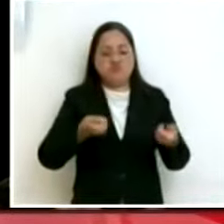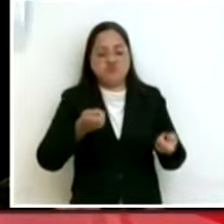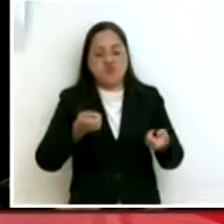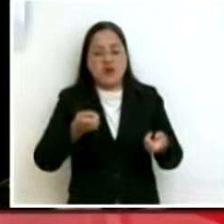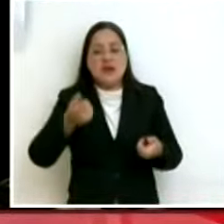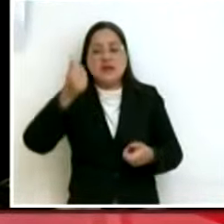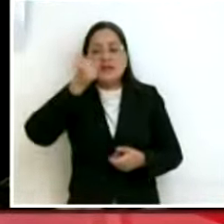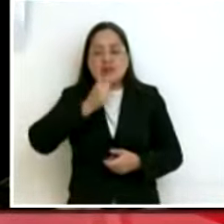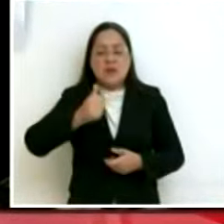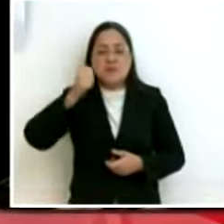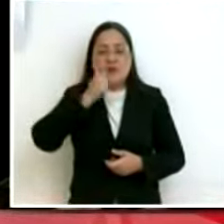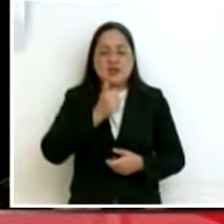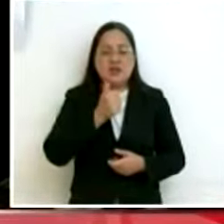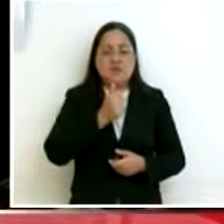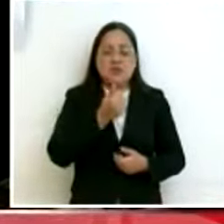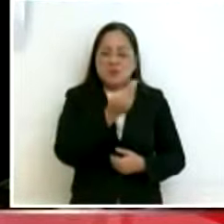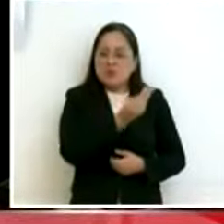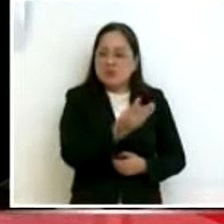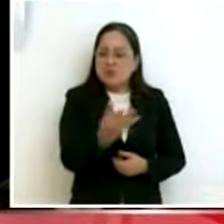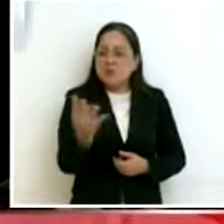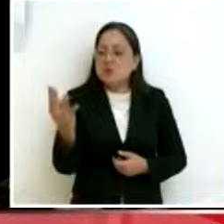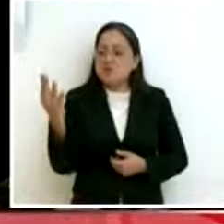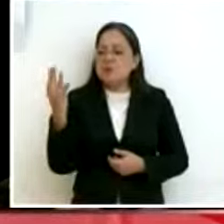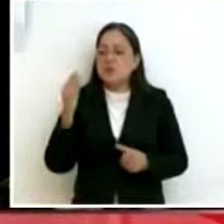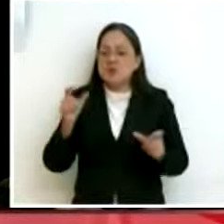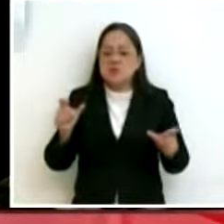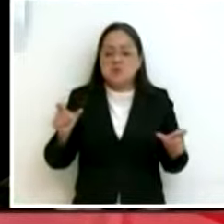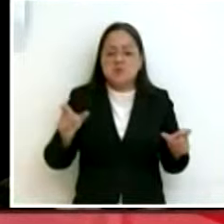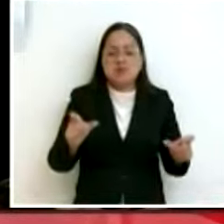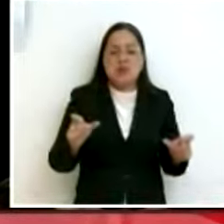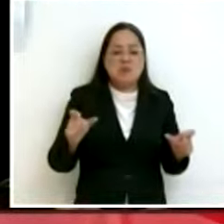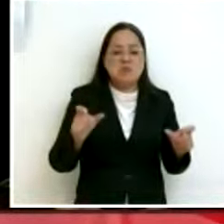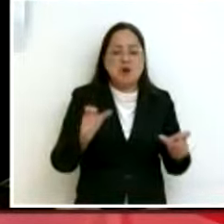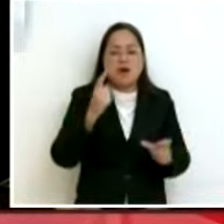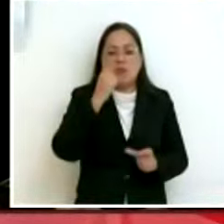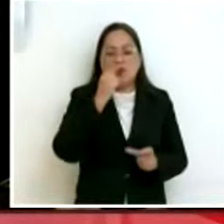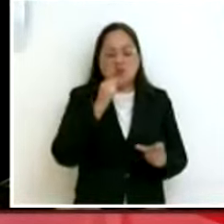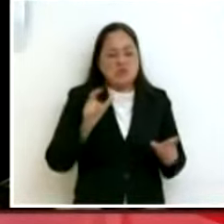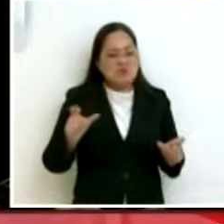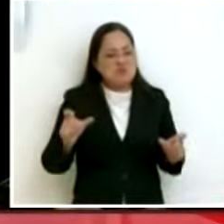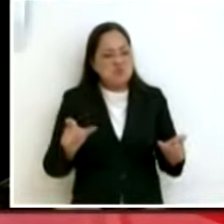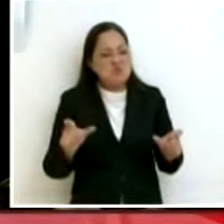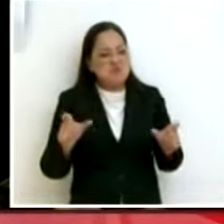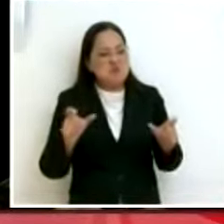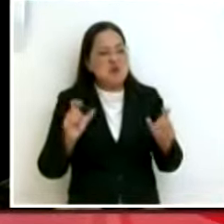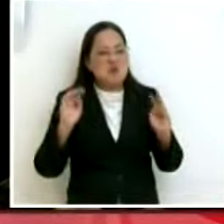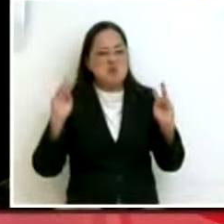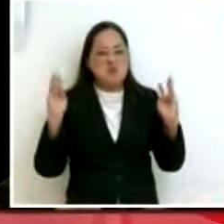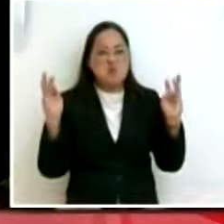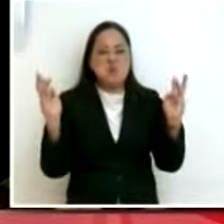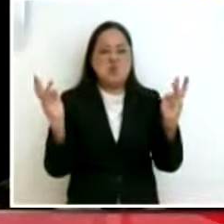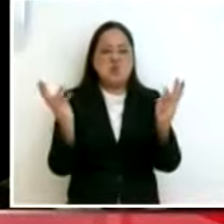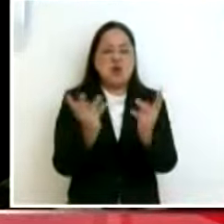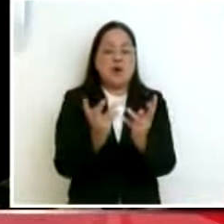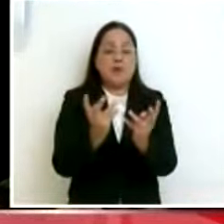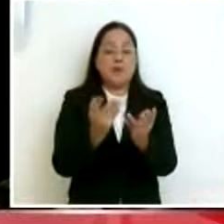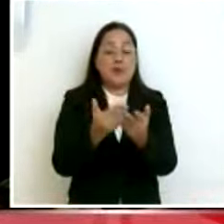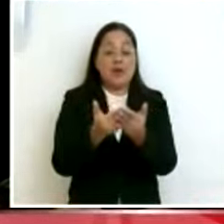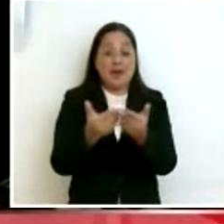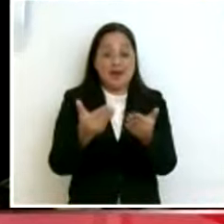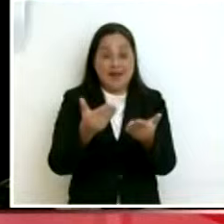encontrábamos flanqueados por policías antimotines. Y miren las vueltas que da la vida.